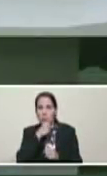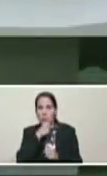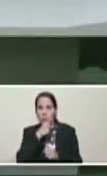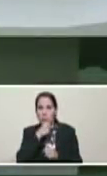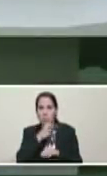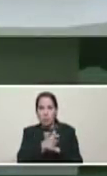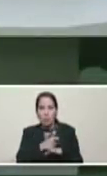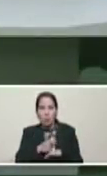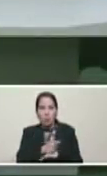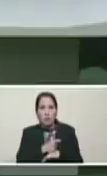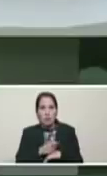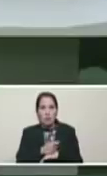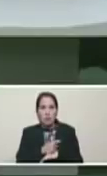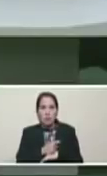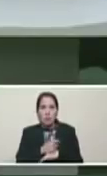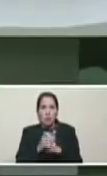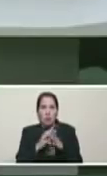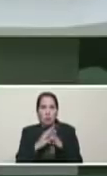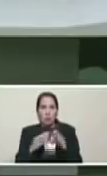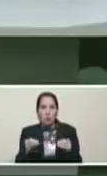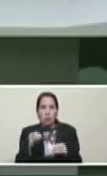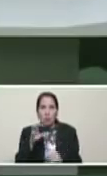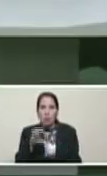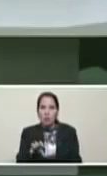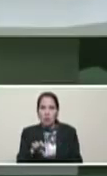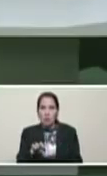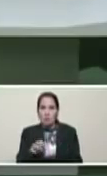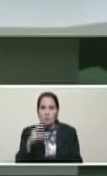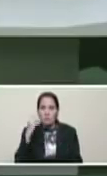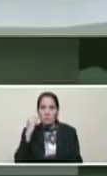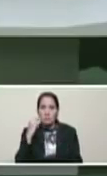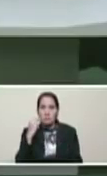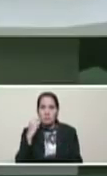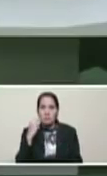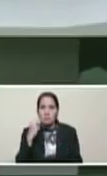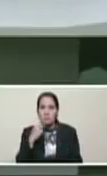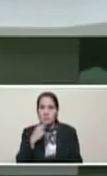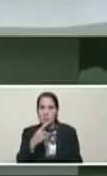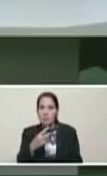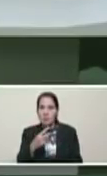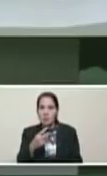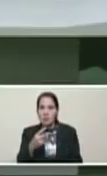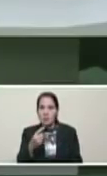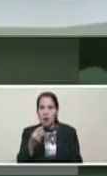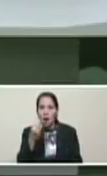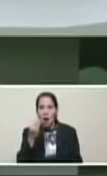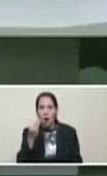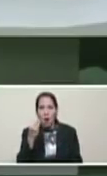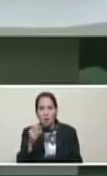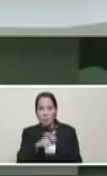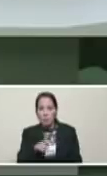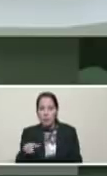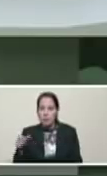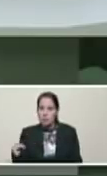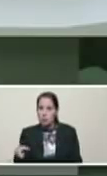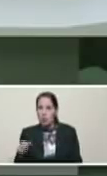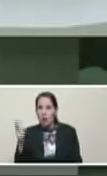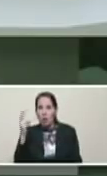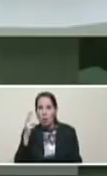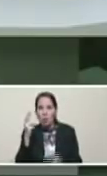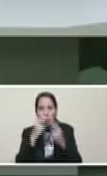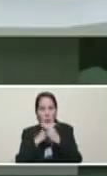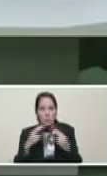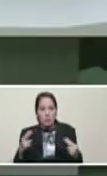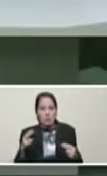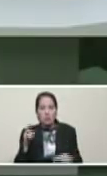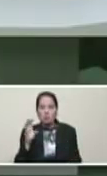que tienen los estados que son bolivarianos revolucionarios gente de pueblo gente comprometida con su